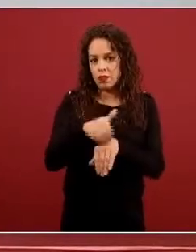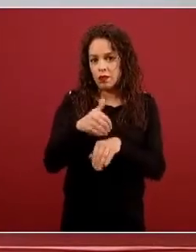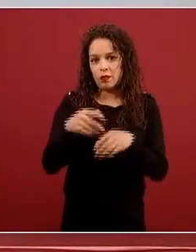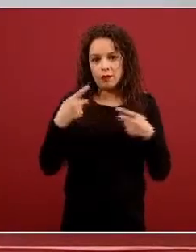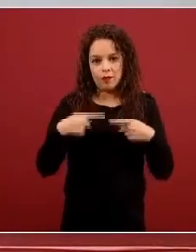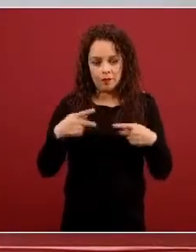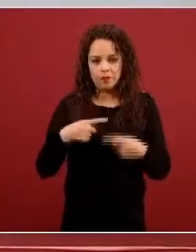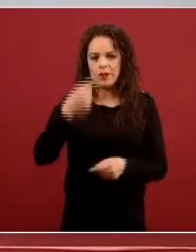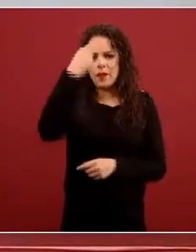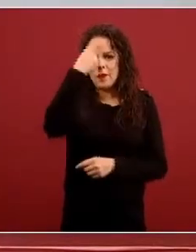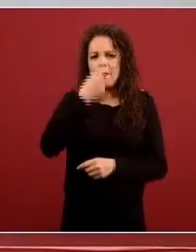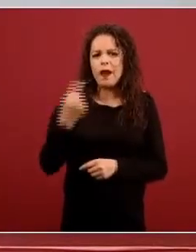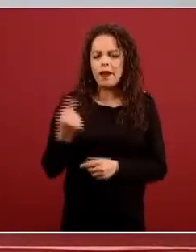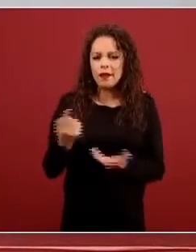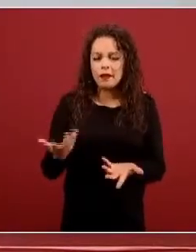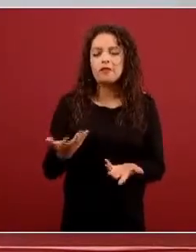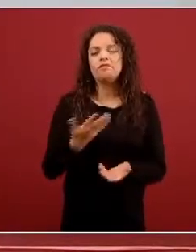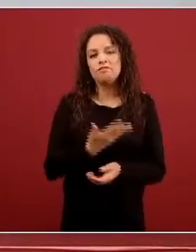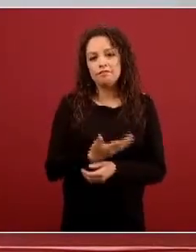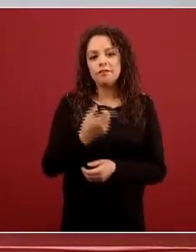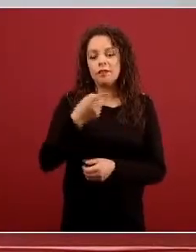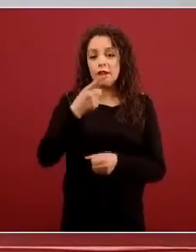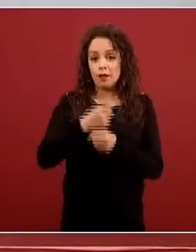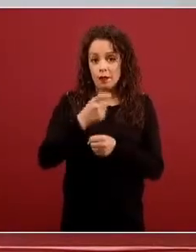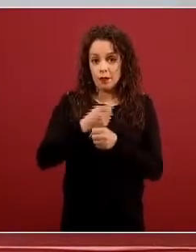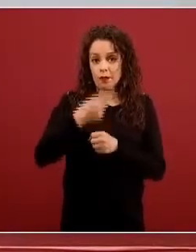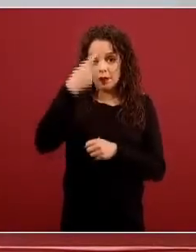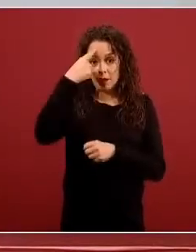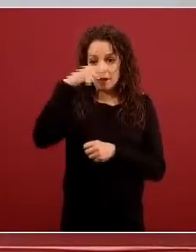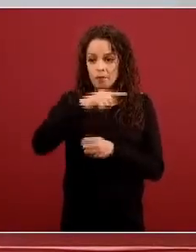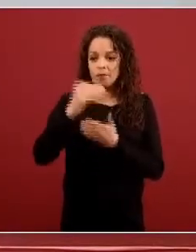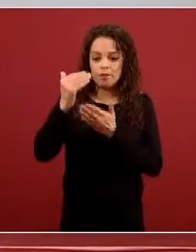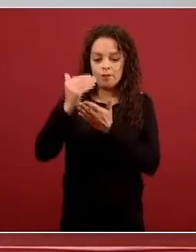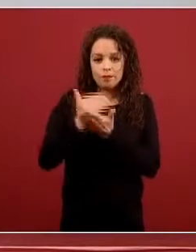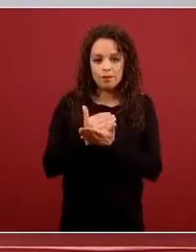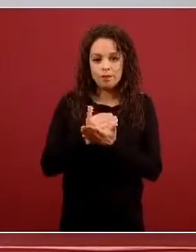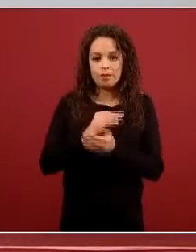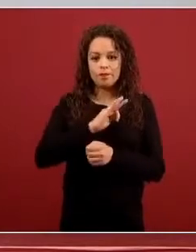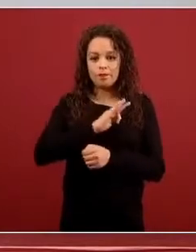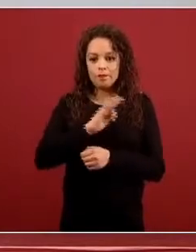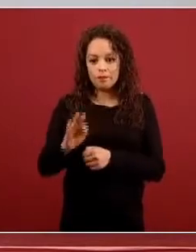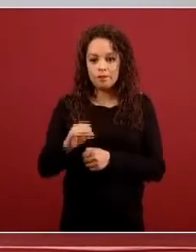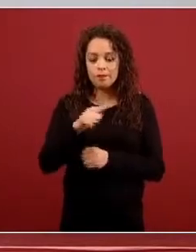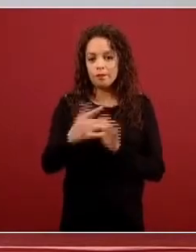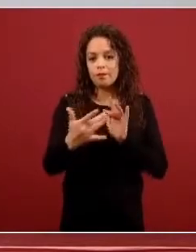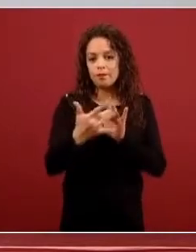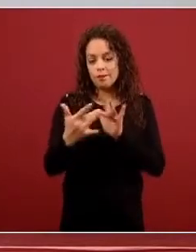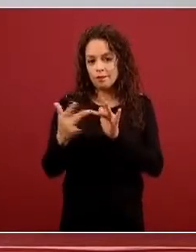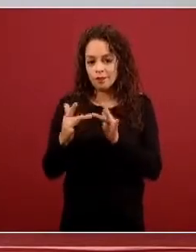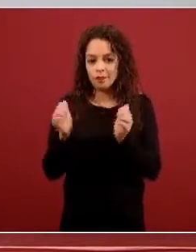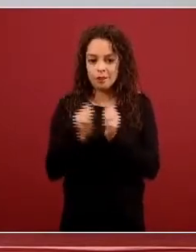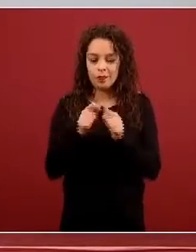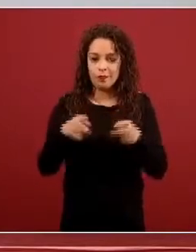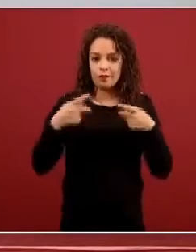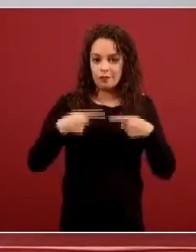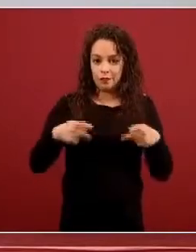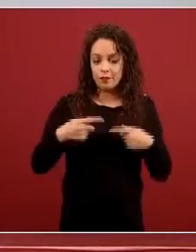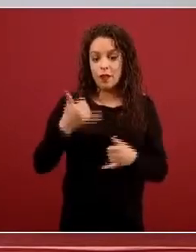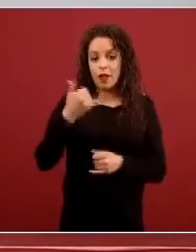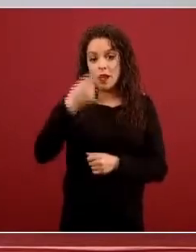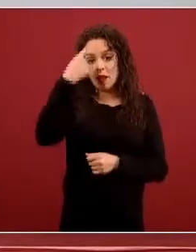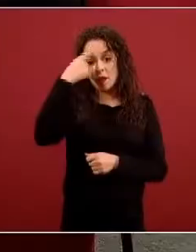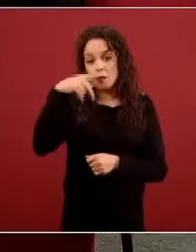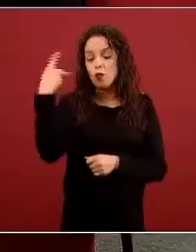número 1, la posibilidad de exposición, pero también debe de ser dentro de ciertas garantías de su propia